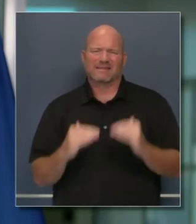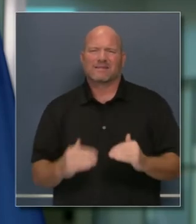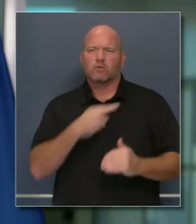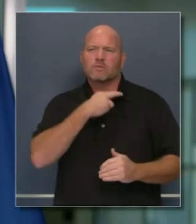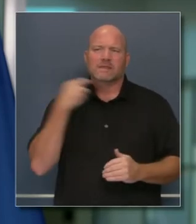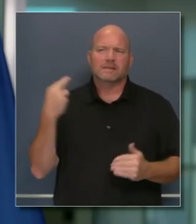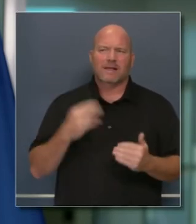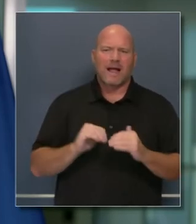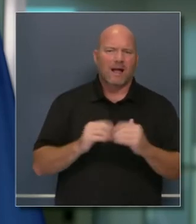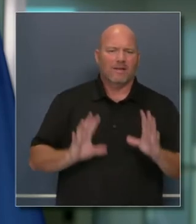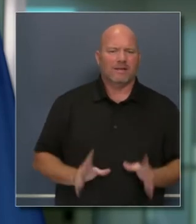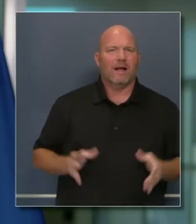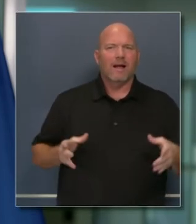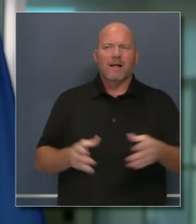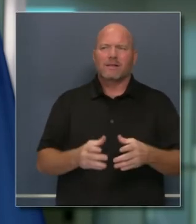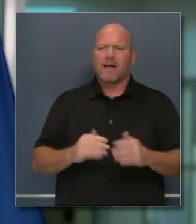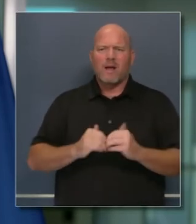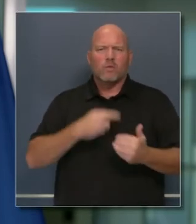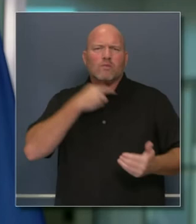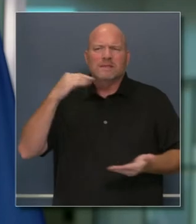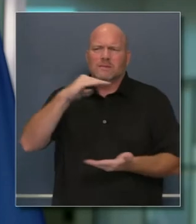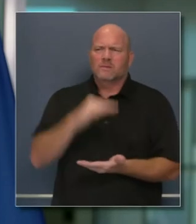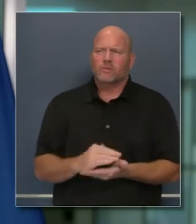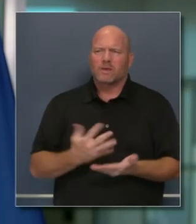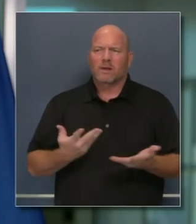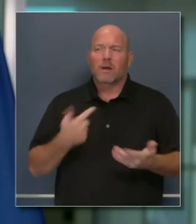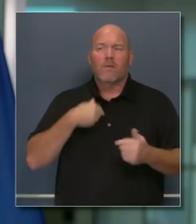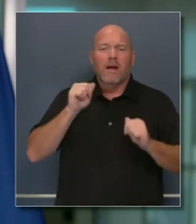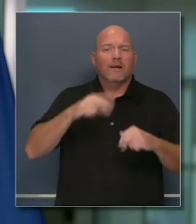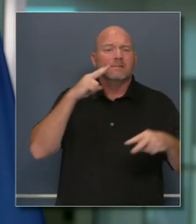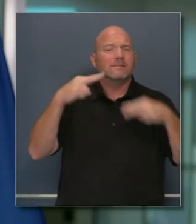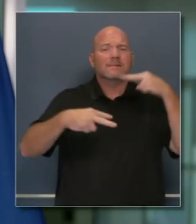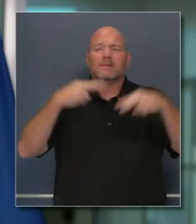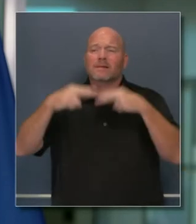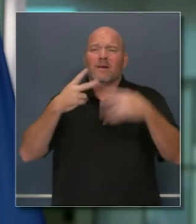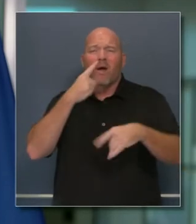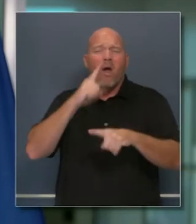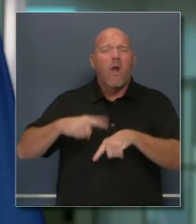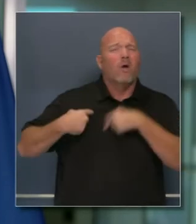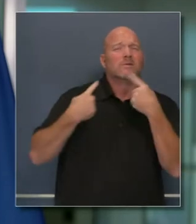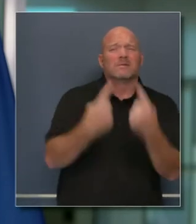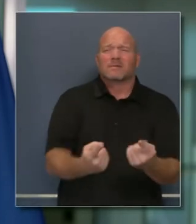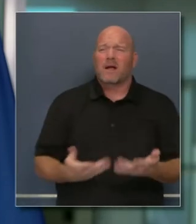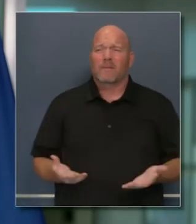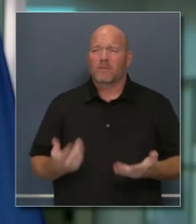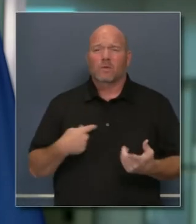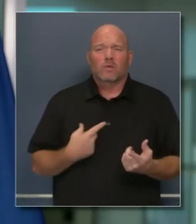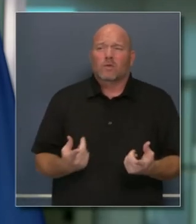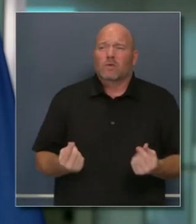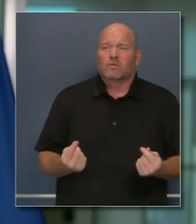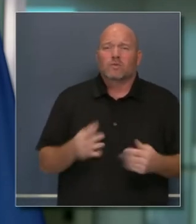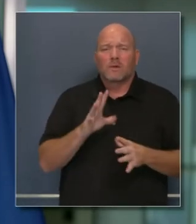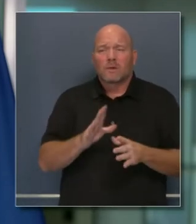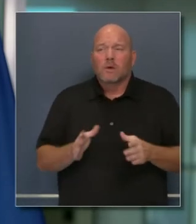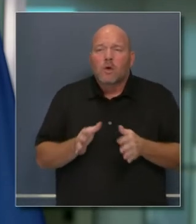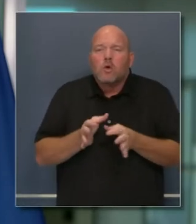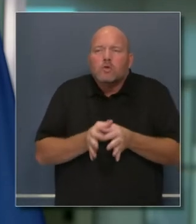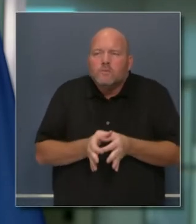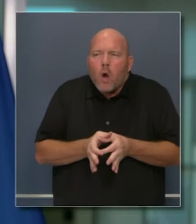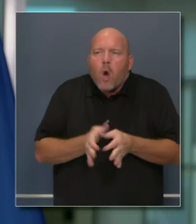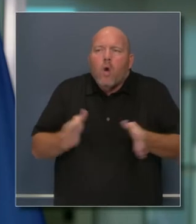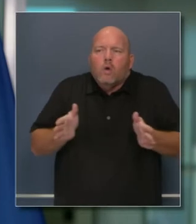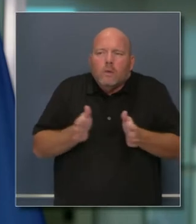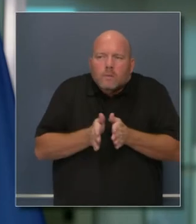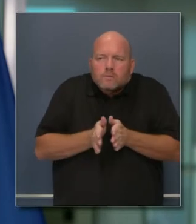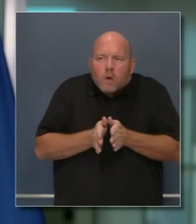podemos reunirnos sin riesgo con personas que tal vez no hemos visto en mucho tiempo? El propósito de estas reuniones pequeñas, las pautas